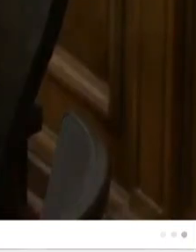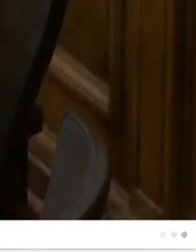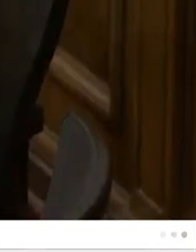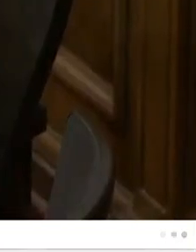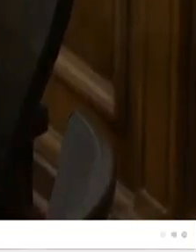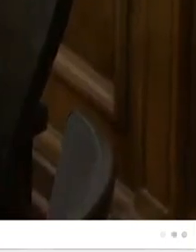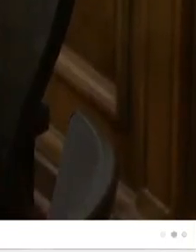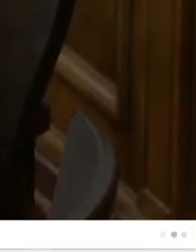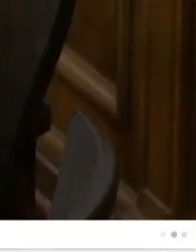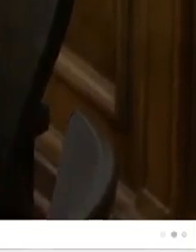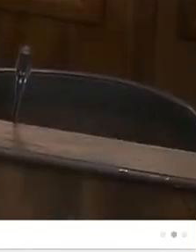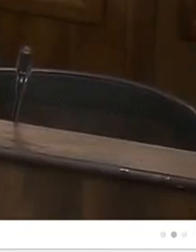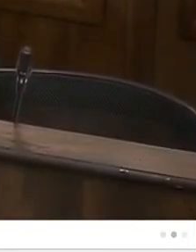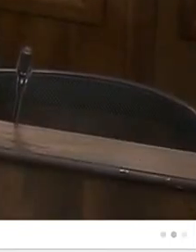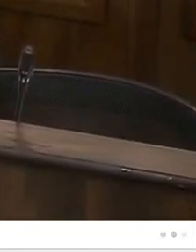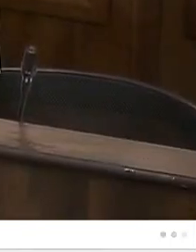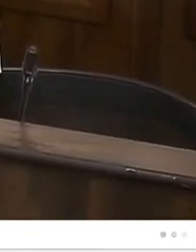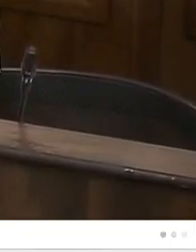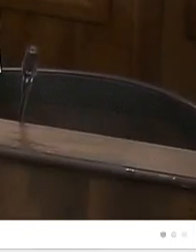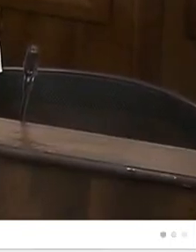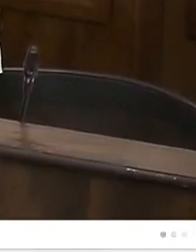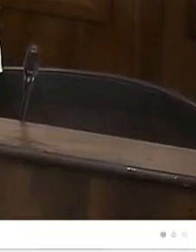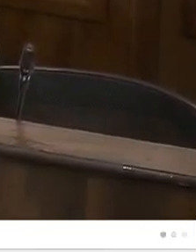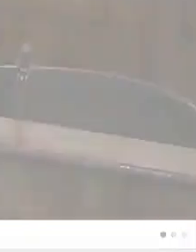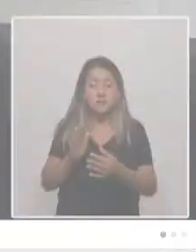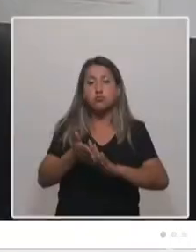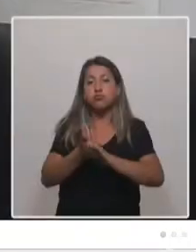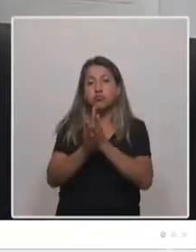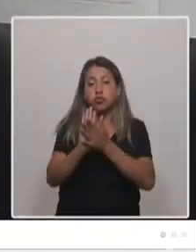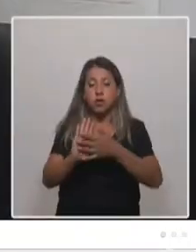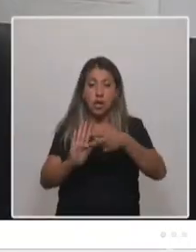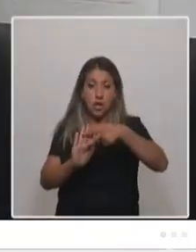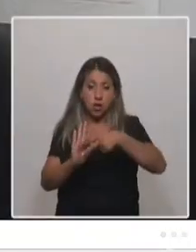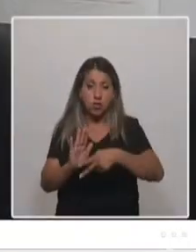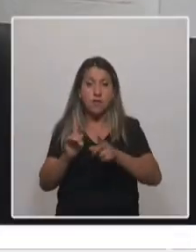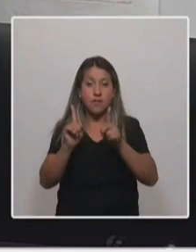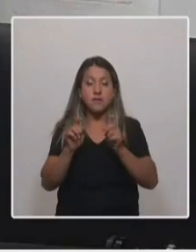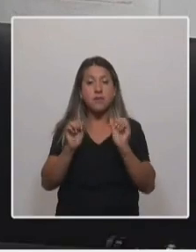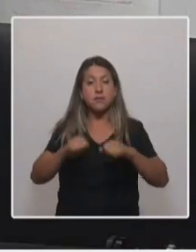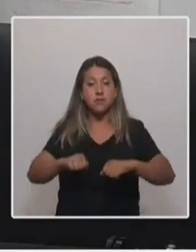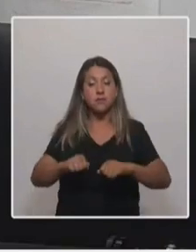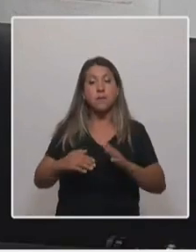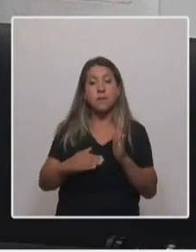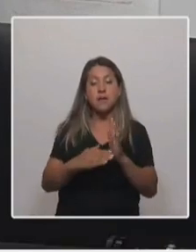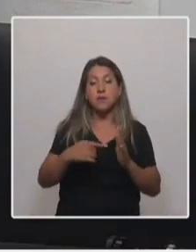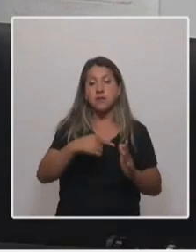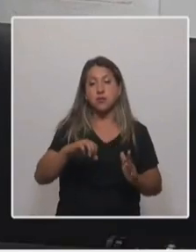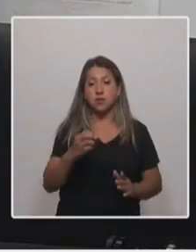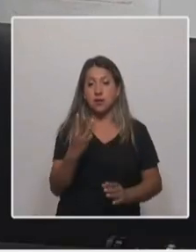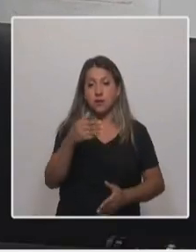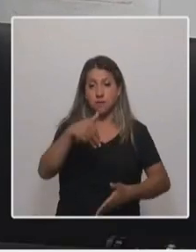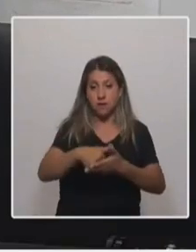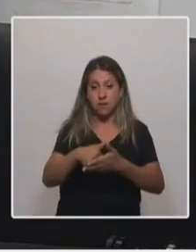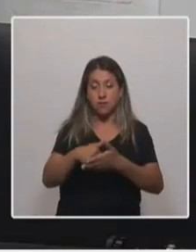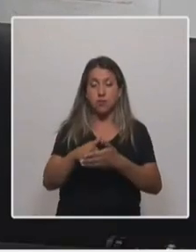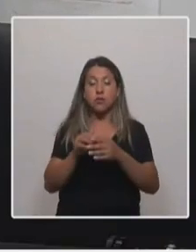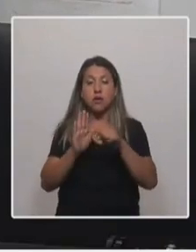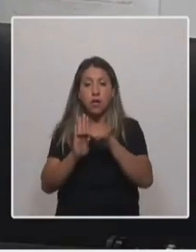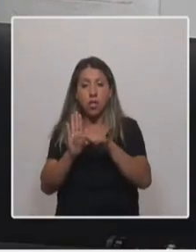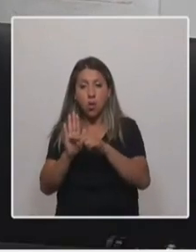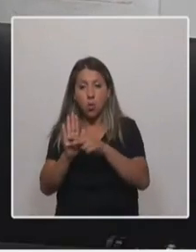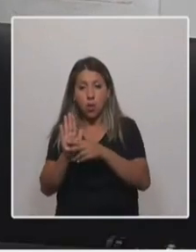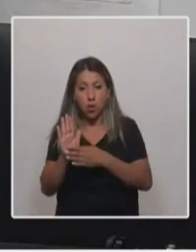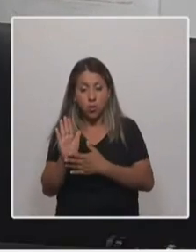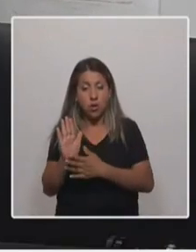a interpretaciones reglamentarias. Todas las normas tienen que ser aprobadas por dos tercios y el contenido medular de un informe son normas